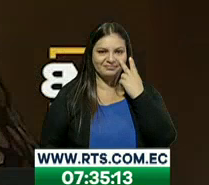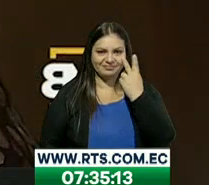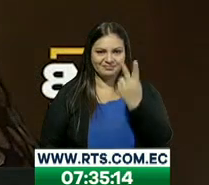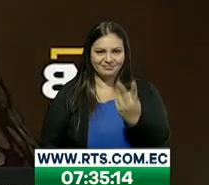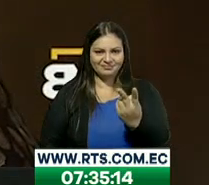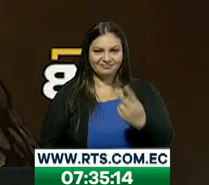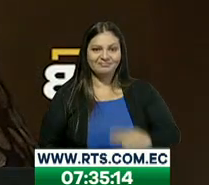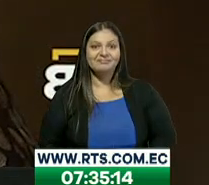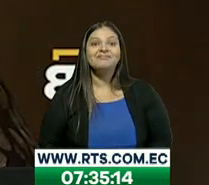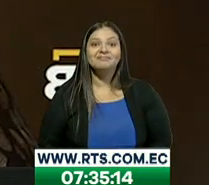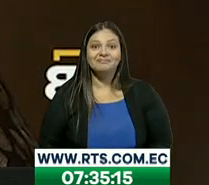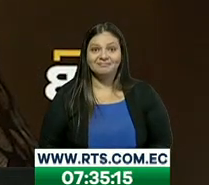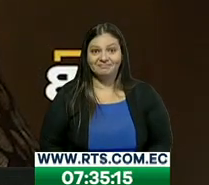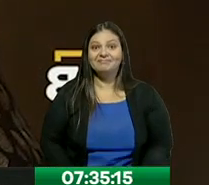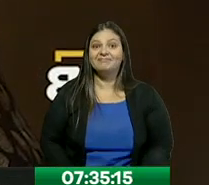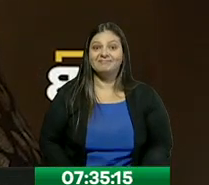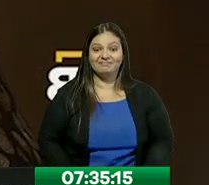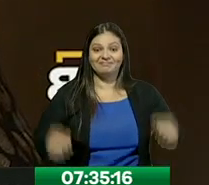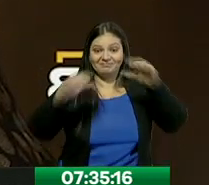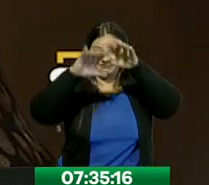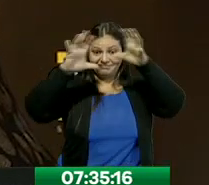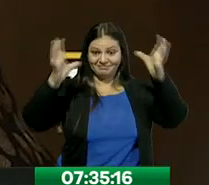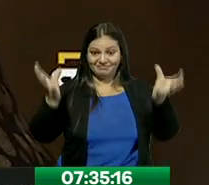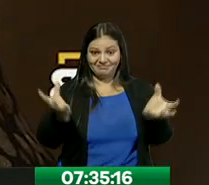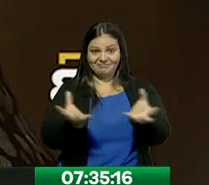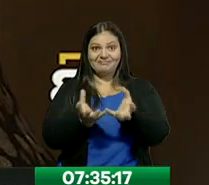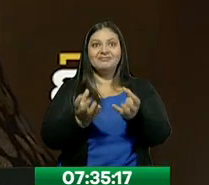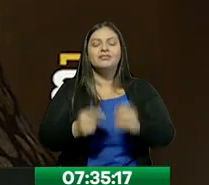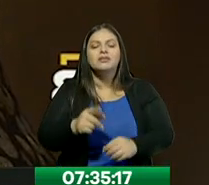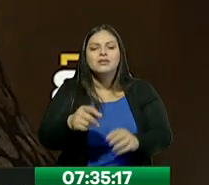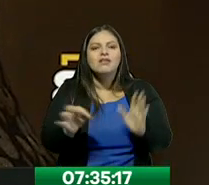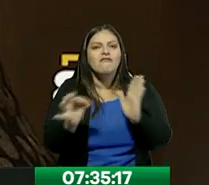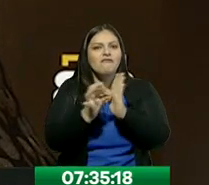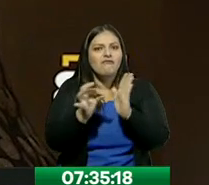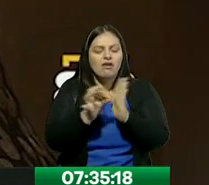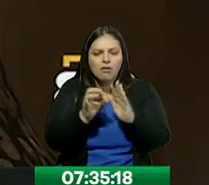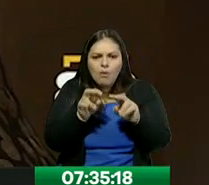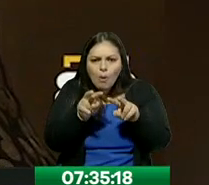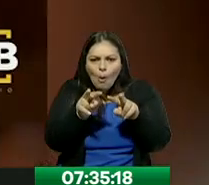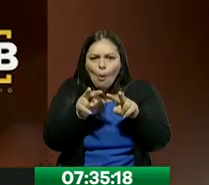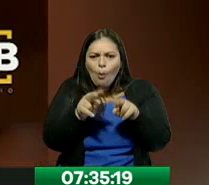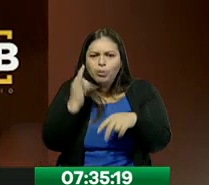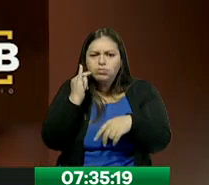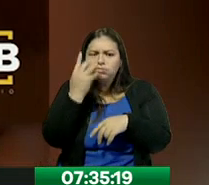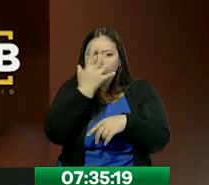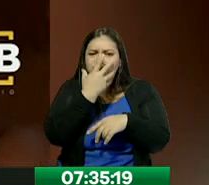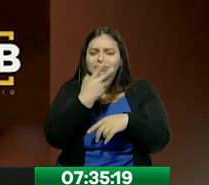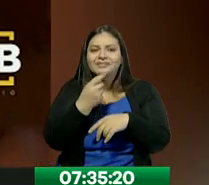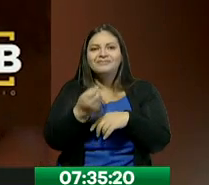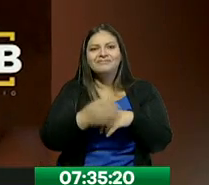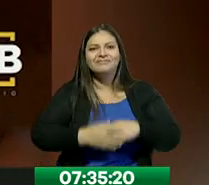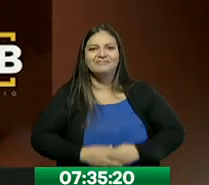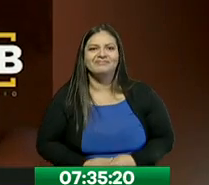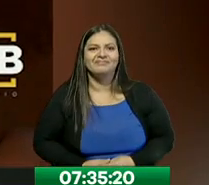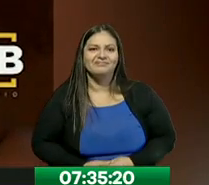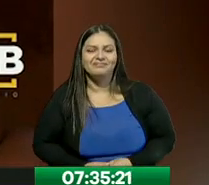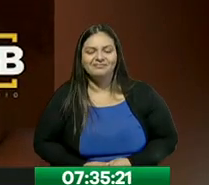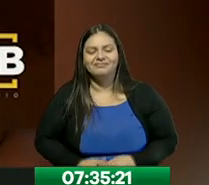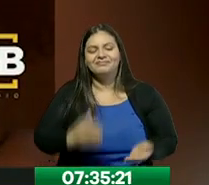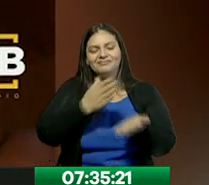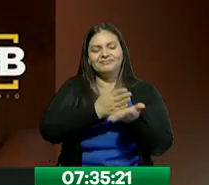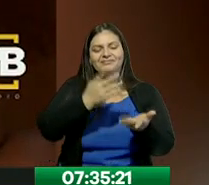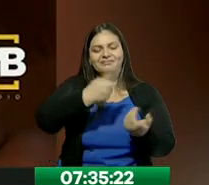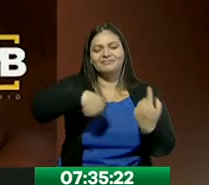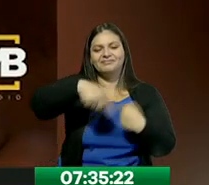dado la vuelta al mundo y que la tenemos y se lo presentamos para todos ustedes. Con esto vamos a una pausa comercial y ya regresamos con más información aquí en La Noticia,